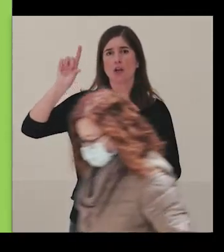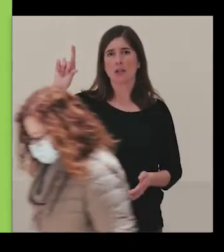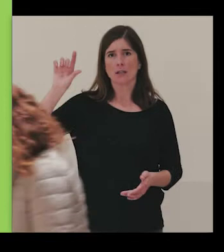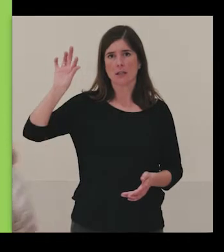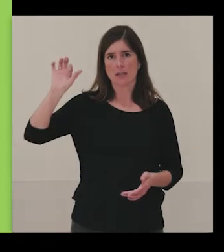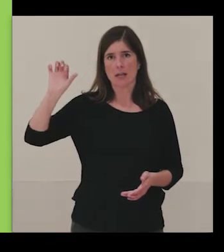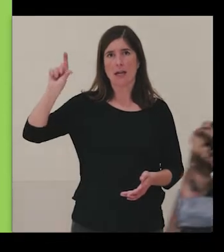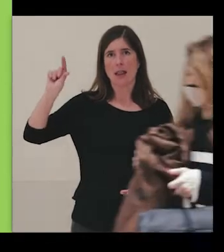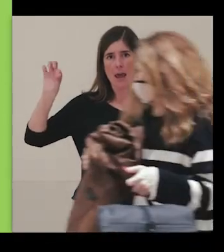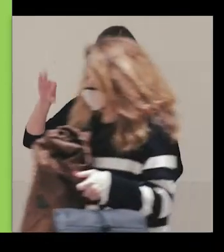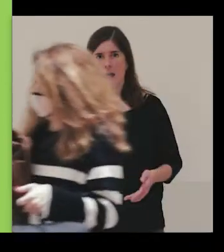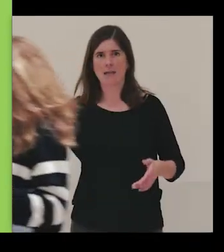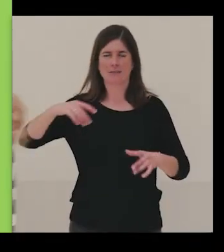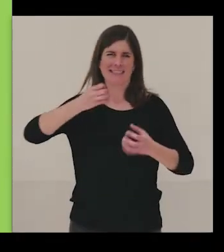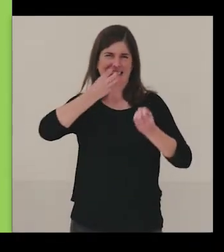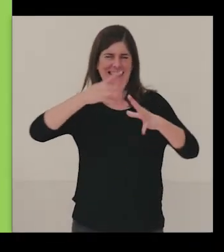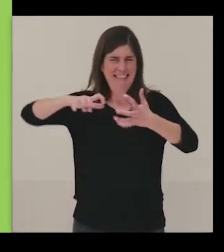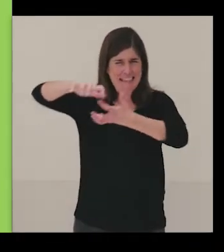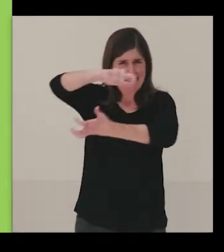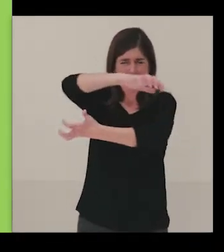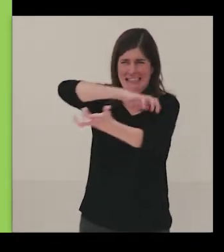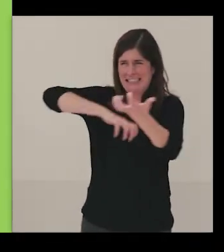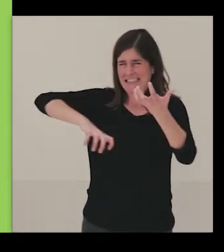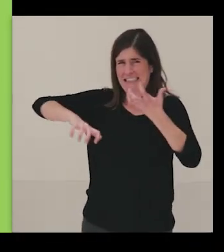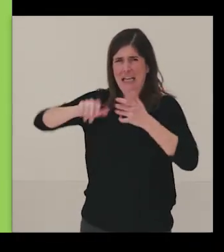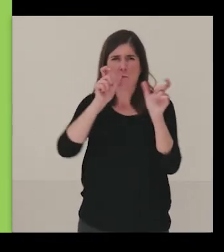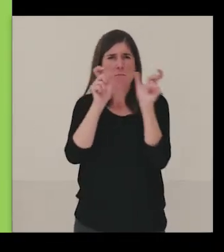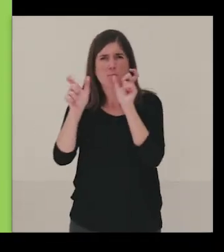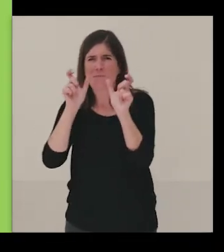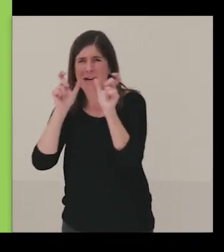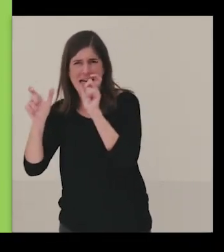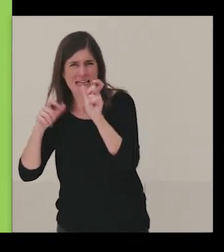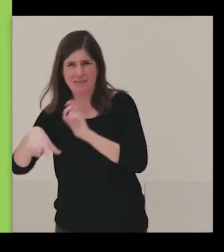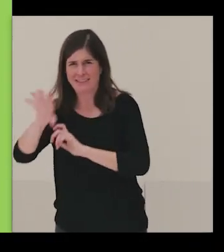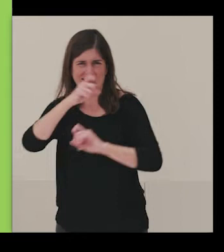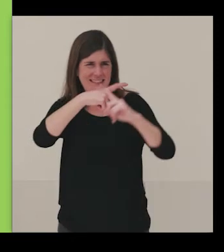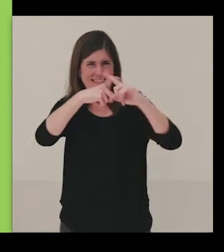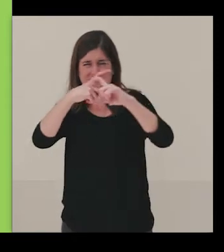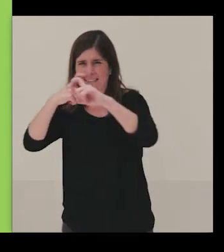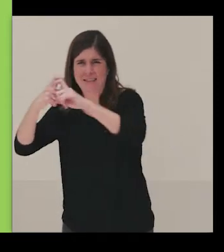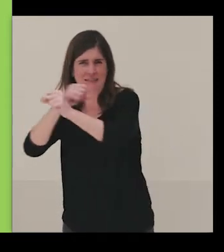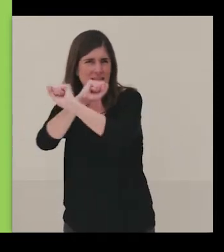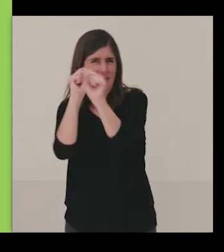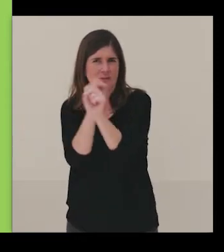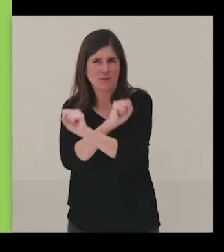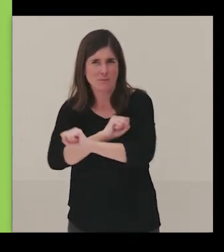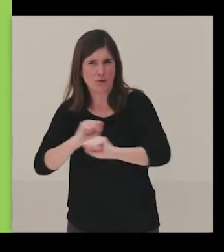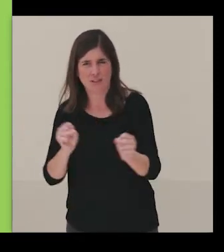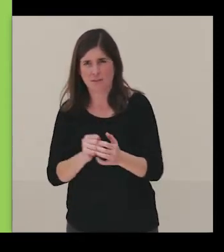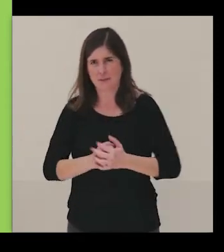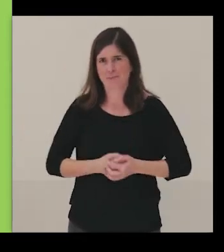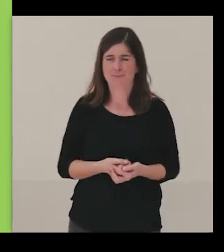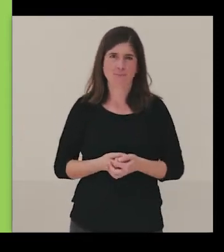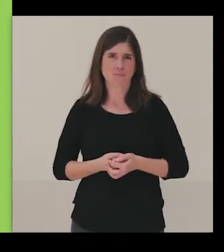amoríos con la cortesana Filis. Esta se venga seduciendo al filósofo que se deja montar como un caballo. En el tono